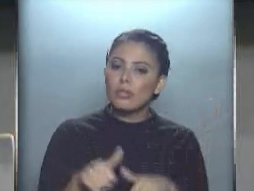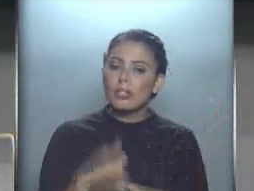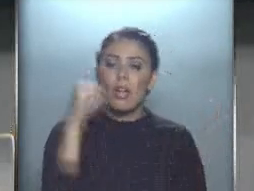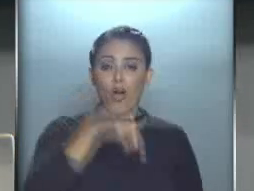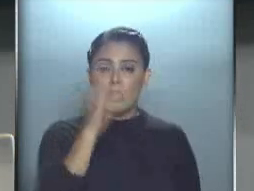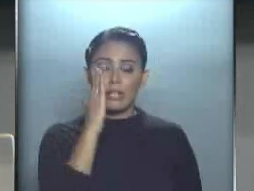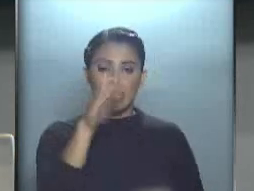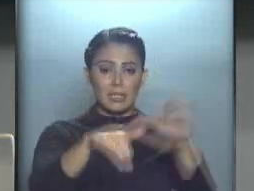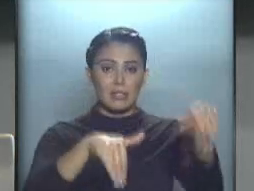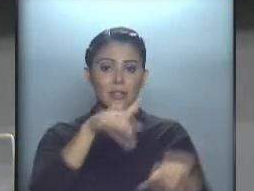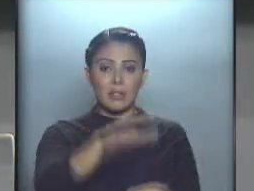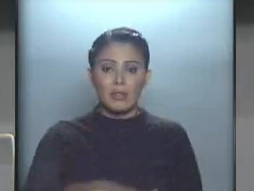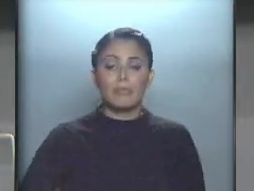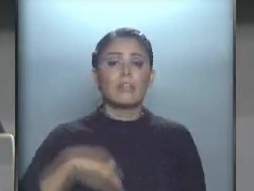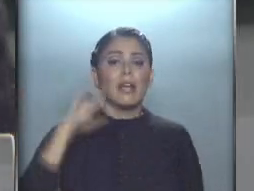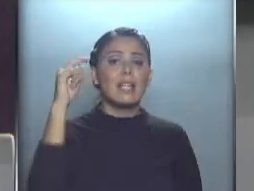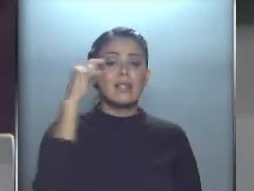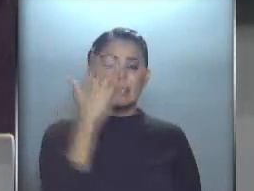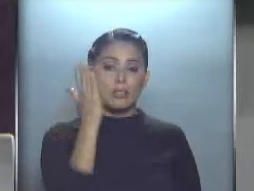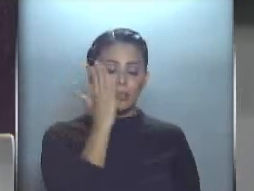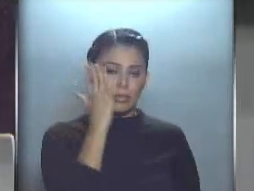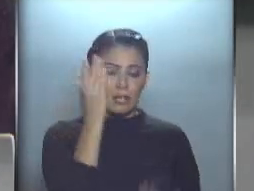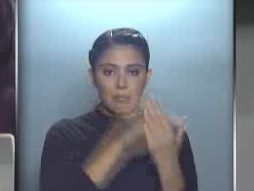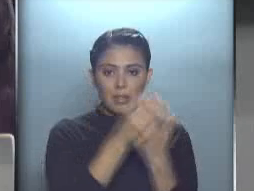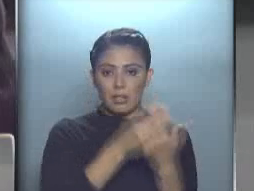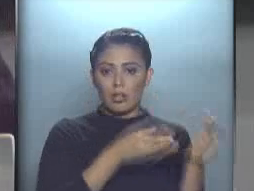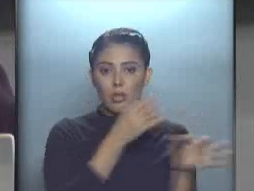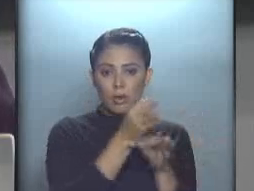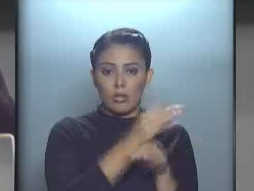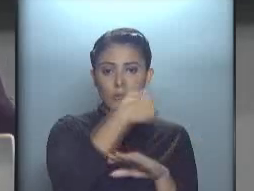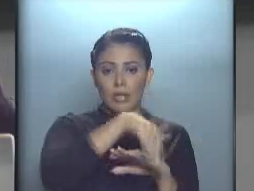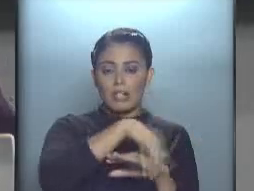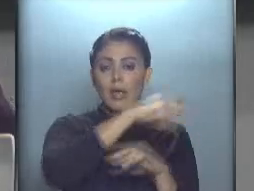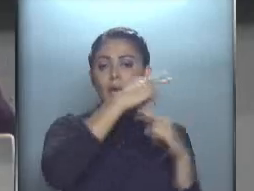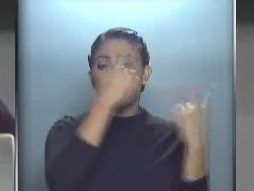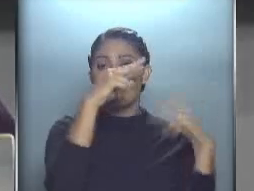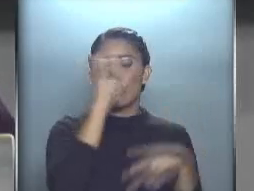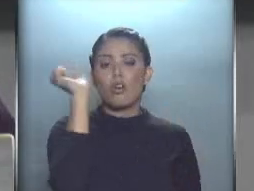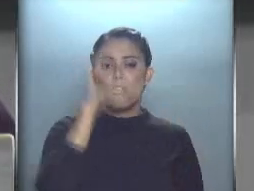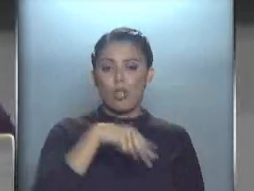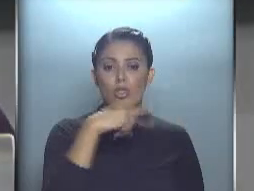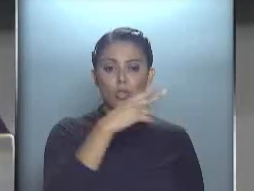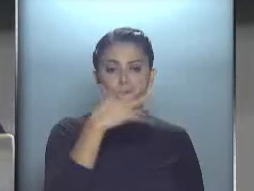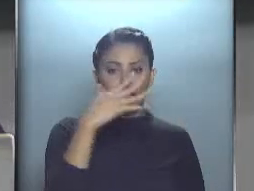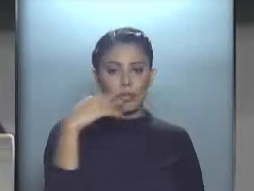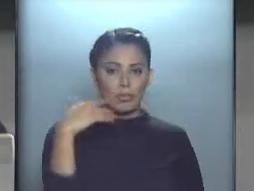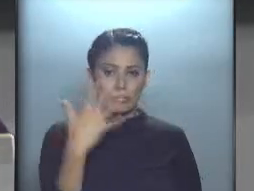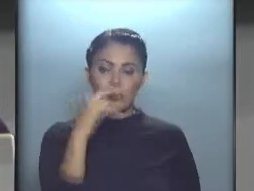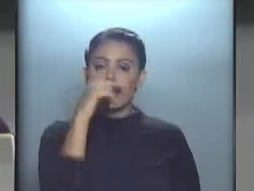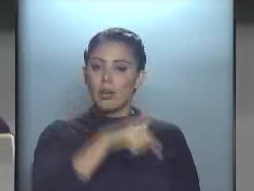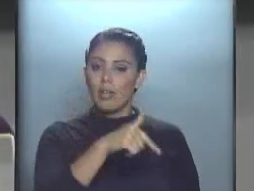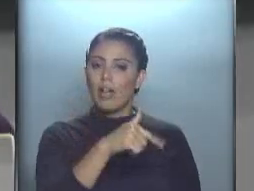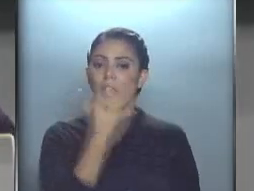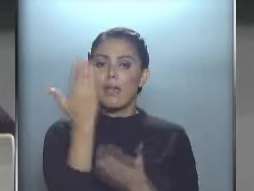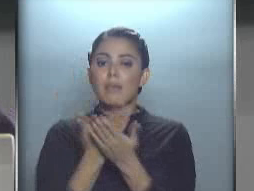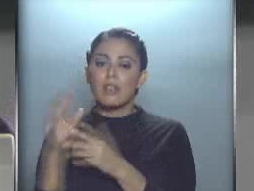para esta tarde es a las 17 horas en el Ministerio de Educación, Paseo Colón 255. Ahí vamos a entregar el